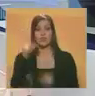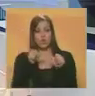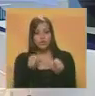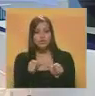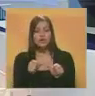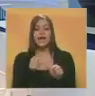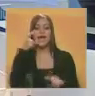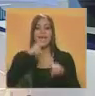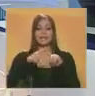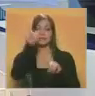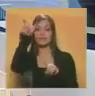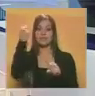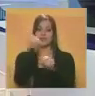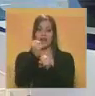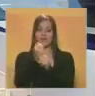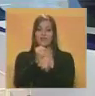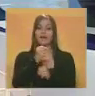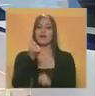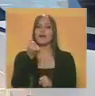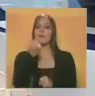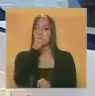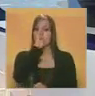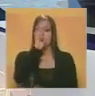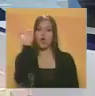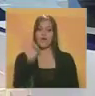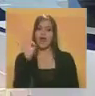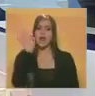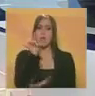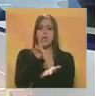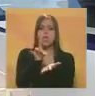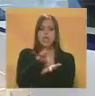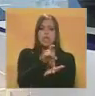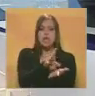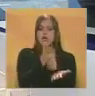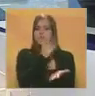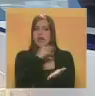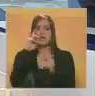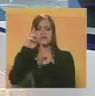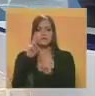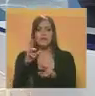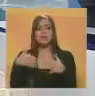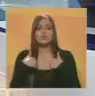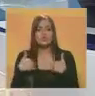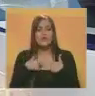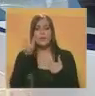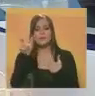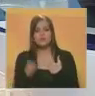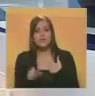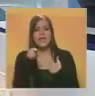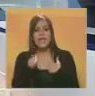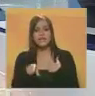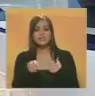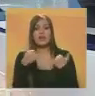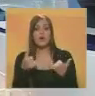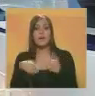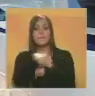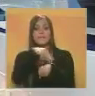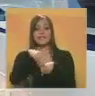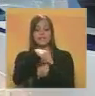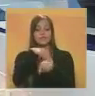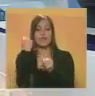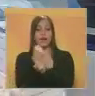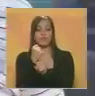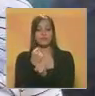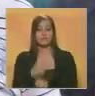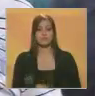Seguimos. Ex empleados de Banesco realizan protesta por despidos injustificados. Según los afectados, el caso se pondrá en manos del Ministerio del